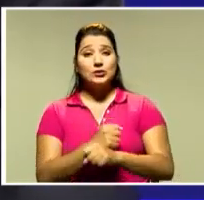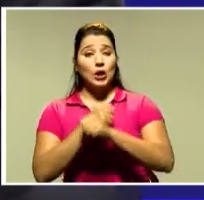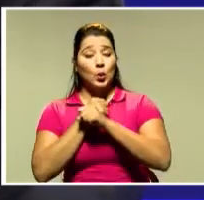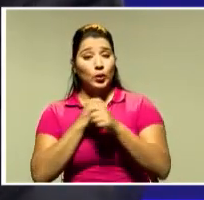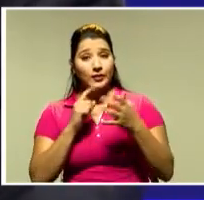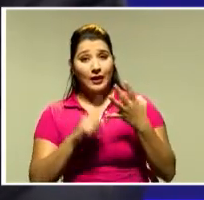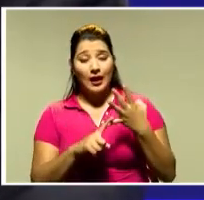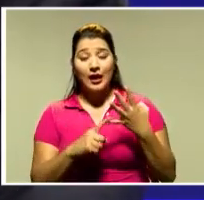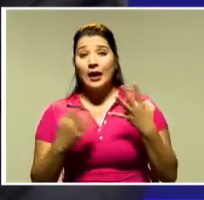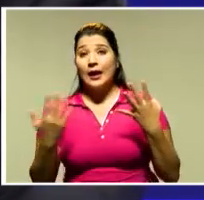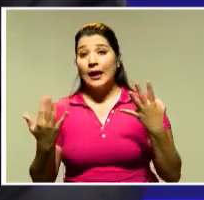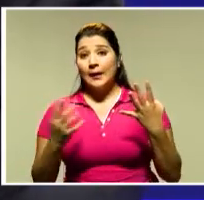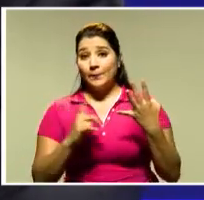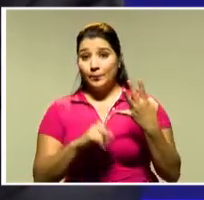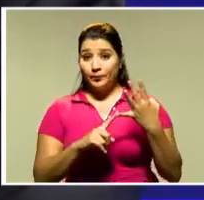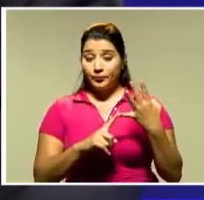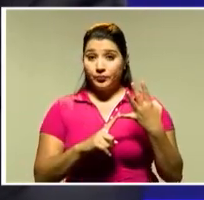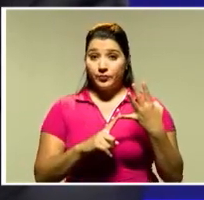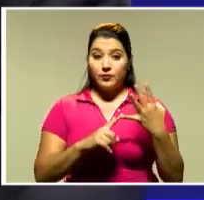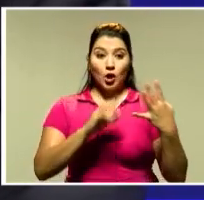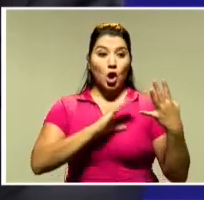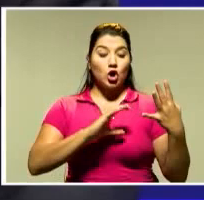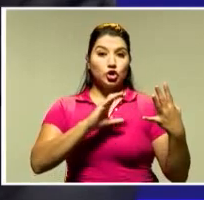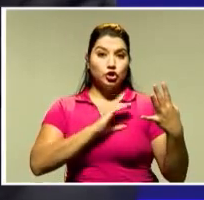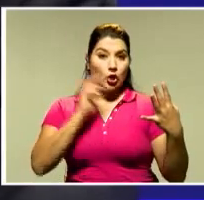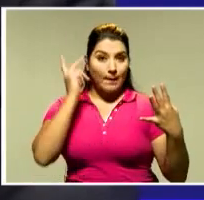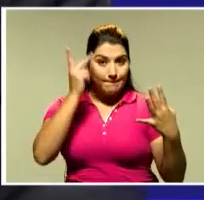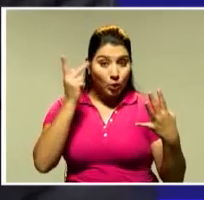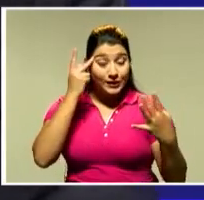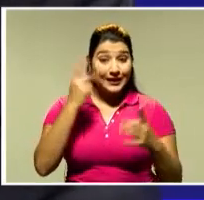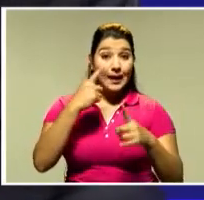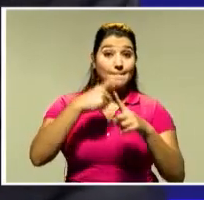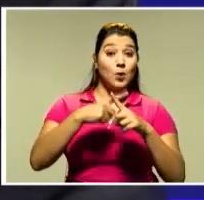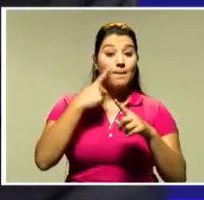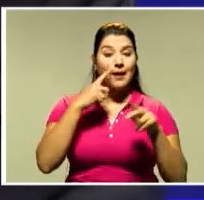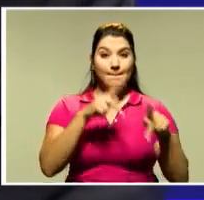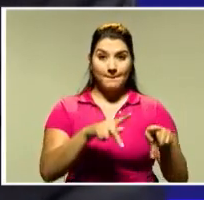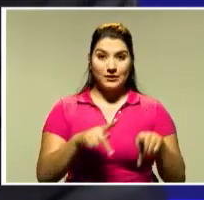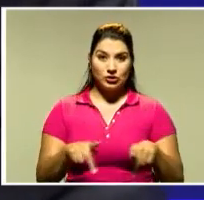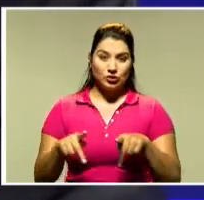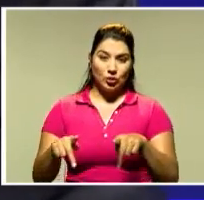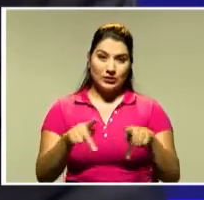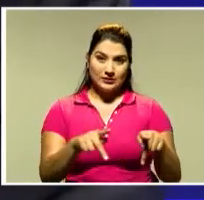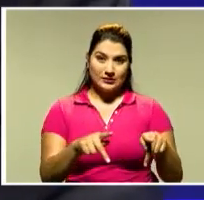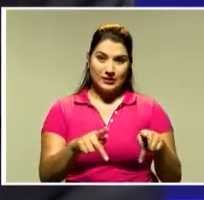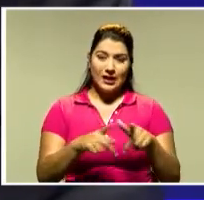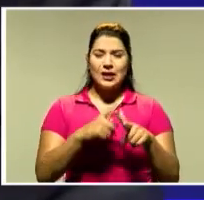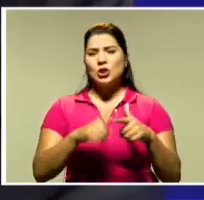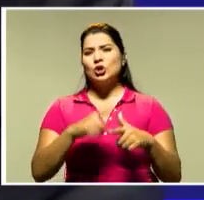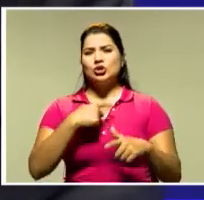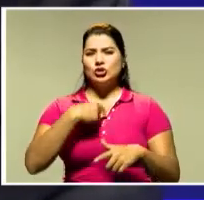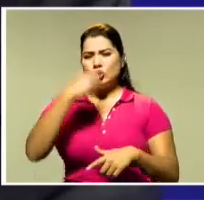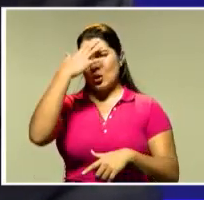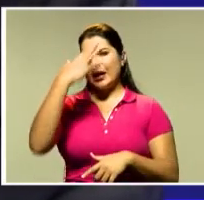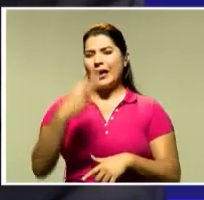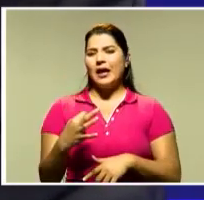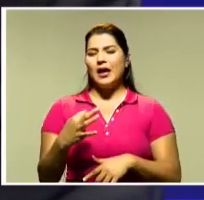materia de condiciones políticas favorables para la gente, creo que